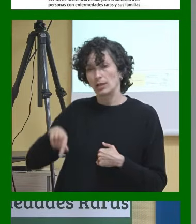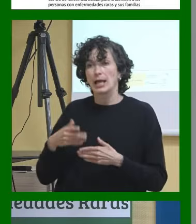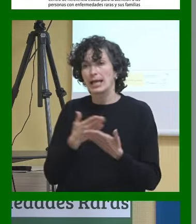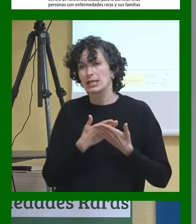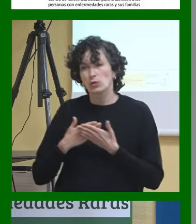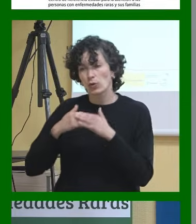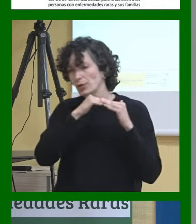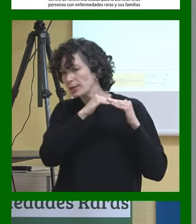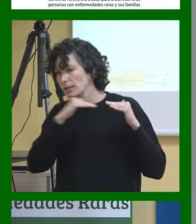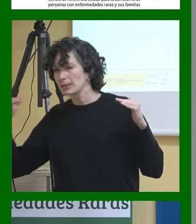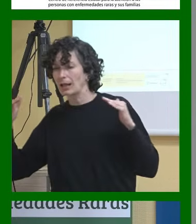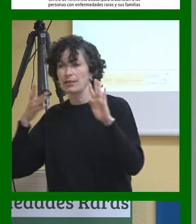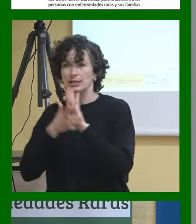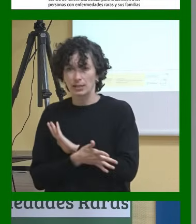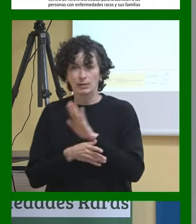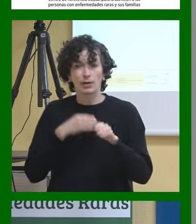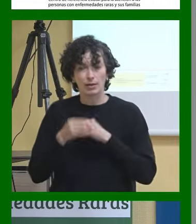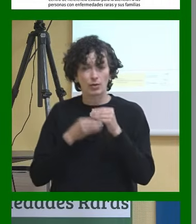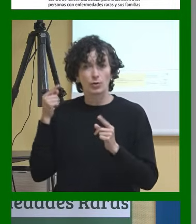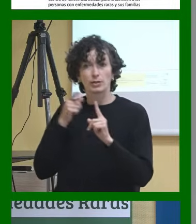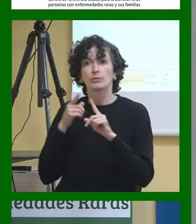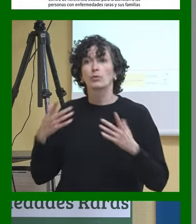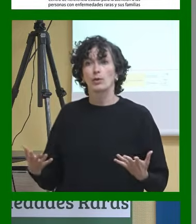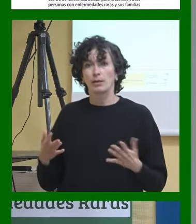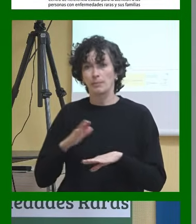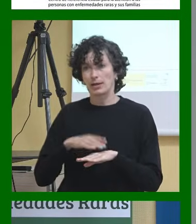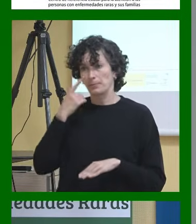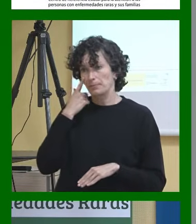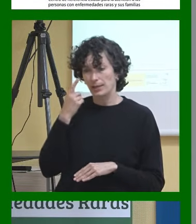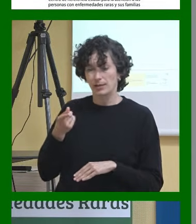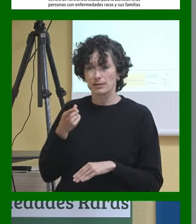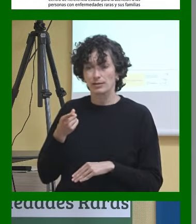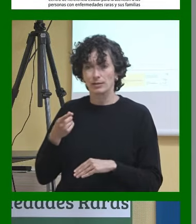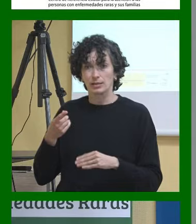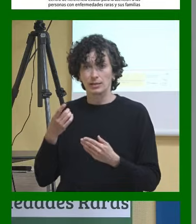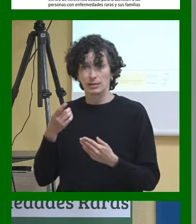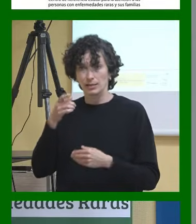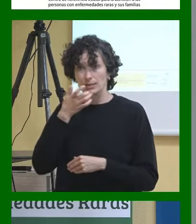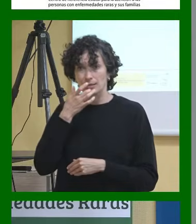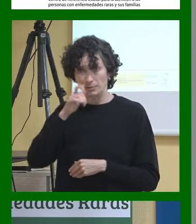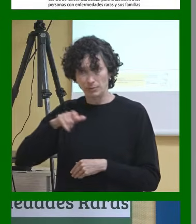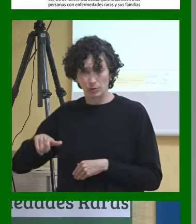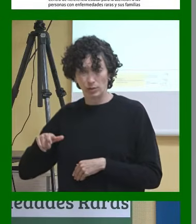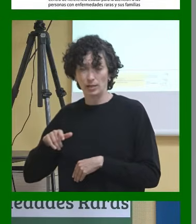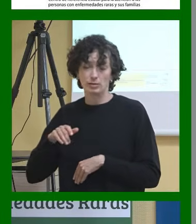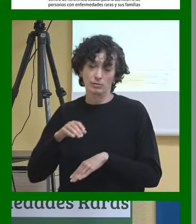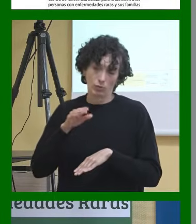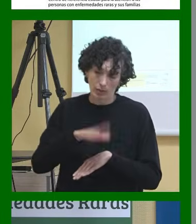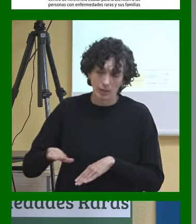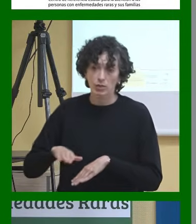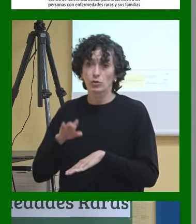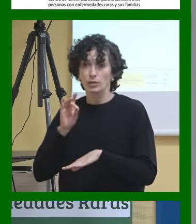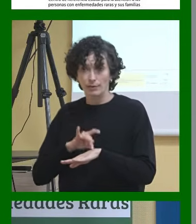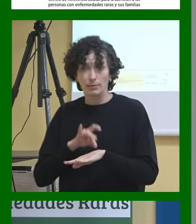descriptivo para analizar y ver qué calidad de vida y qué funcionamiento psicológico tienen estos niños diagnosticados